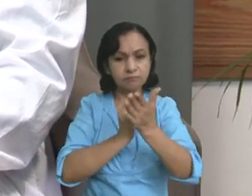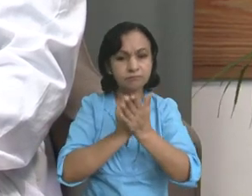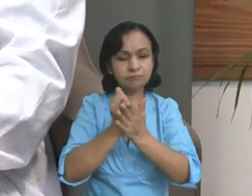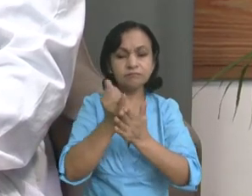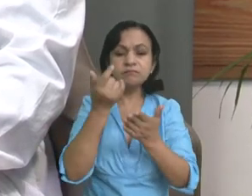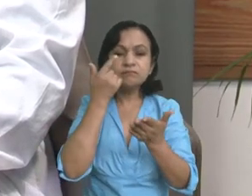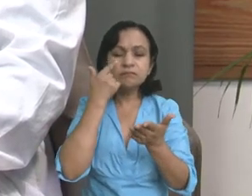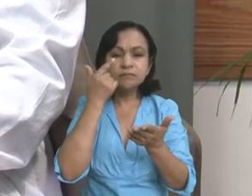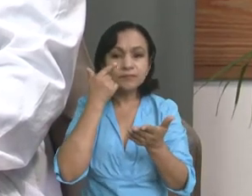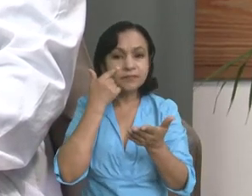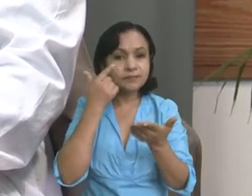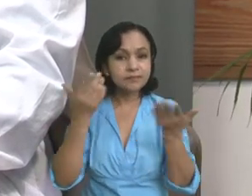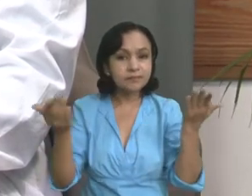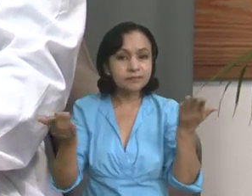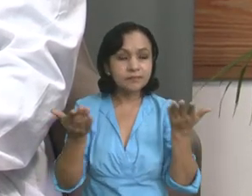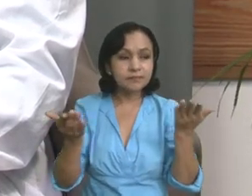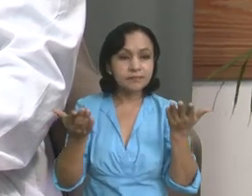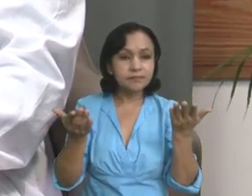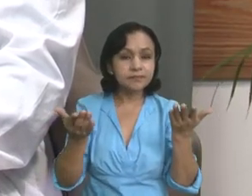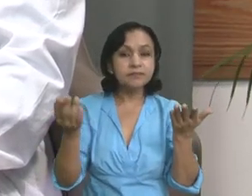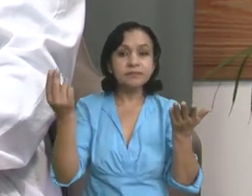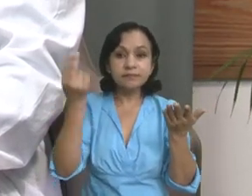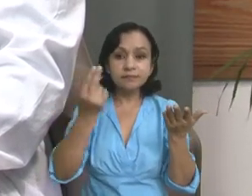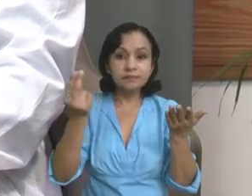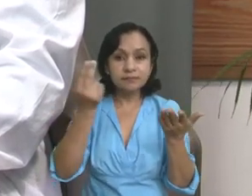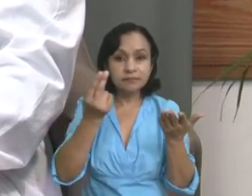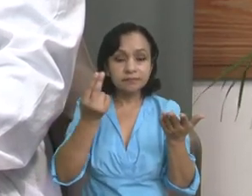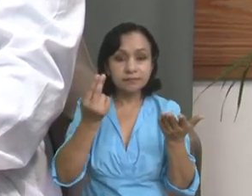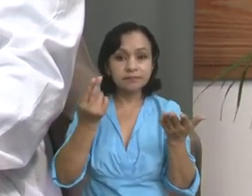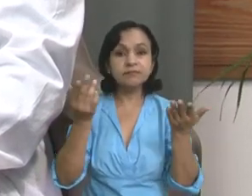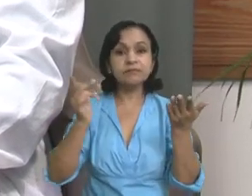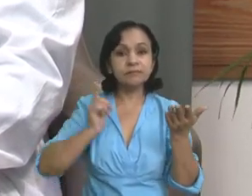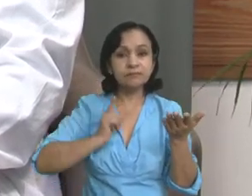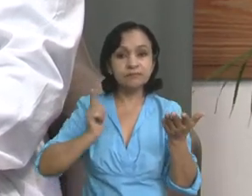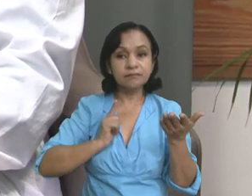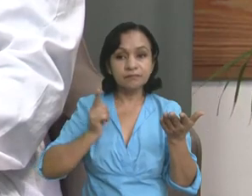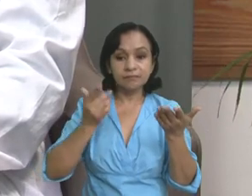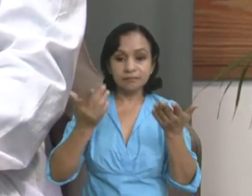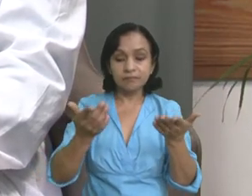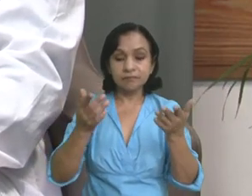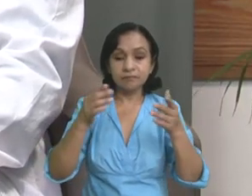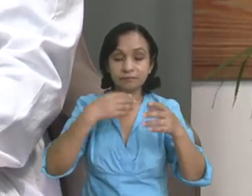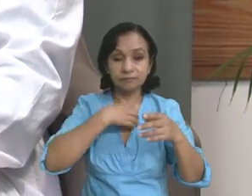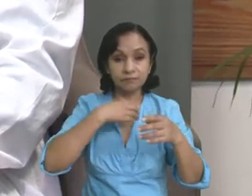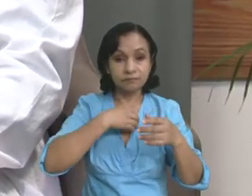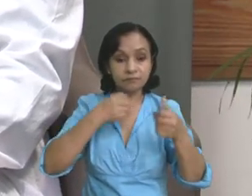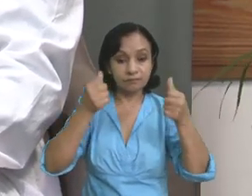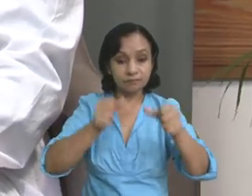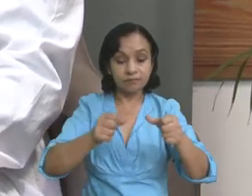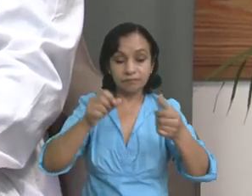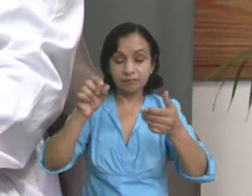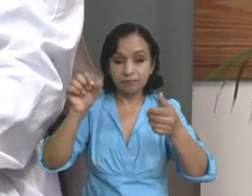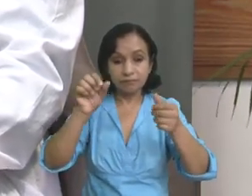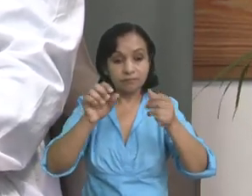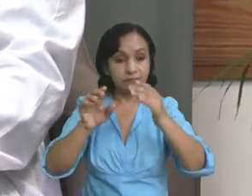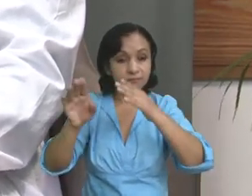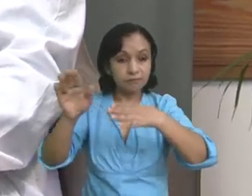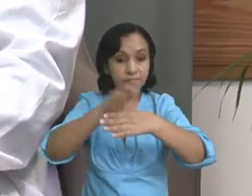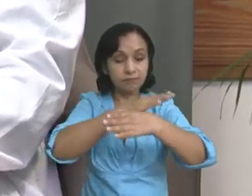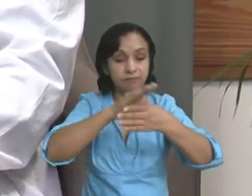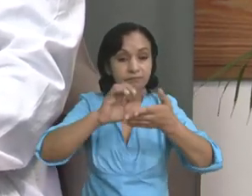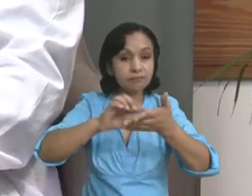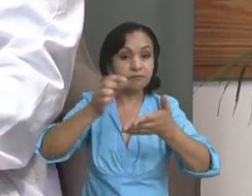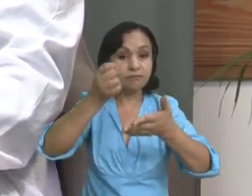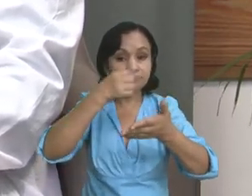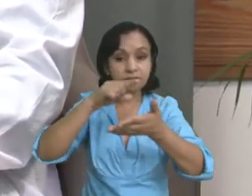situación, no solamente a lo que se está usando, sino a lo que nosotros tenemos como capacidad instalada ya en la biotecnología, en la industria farmacéutica y